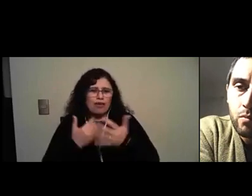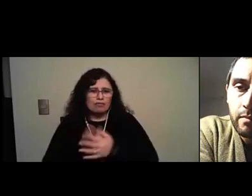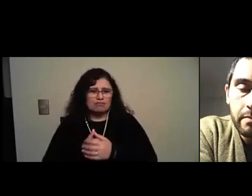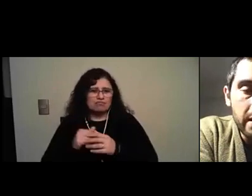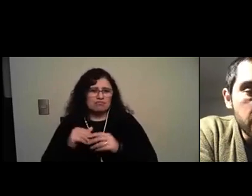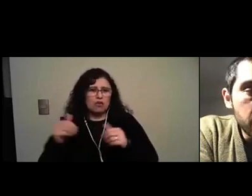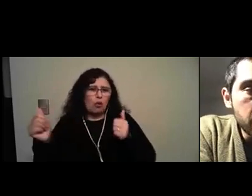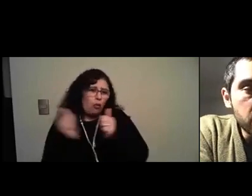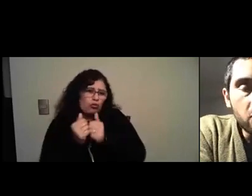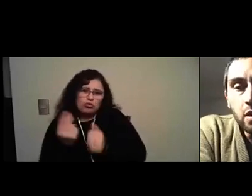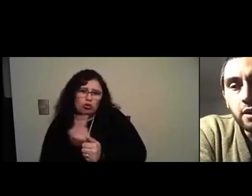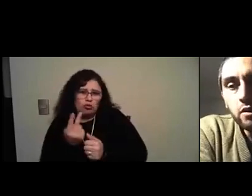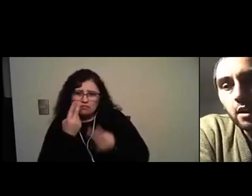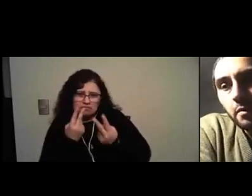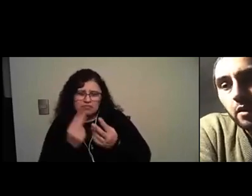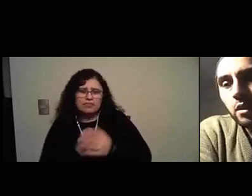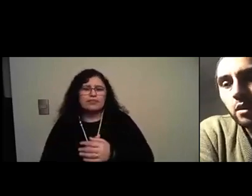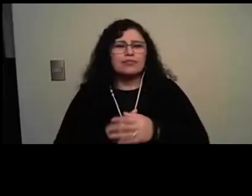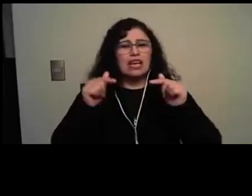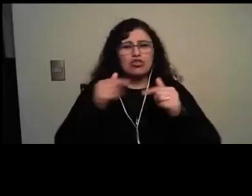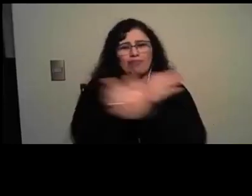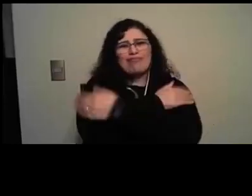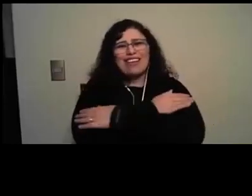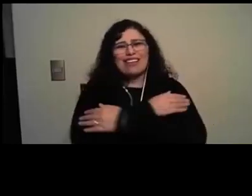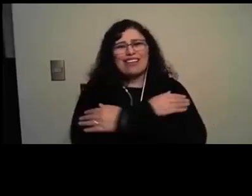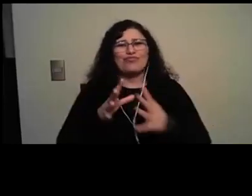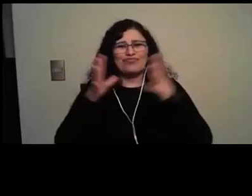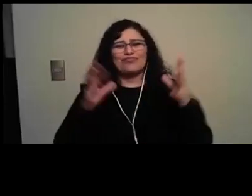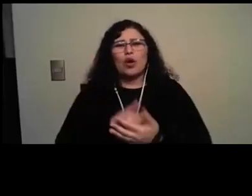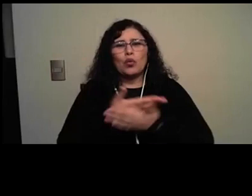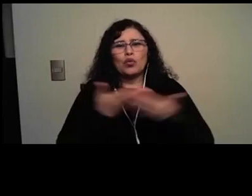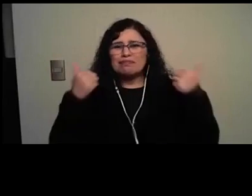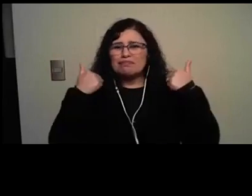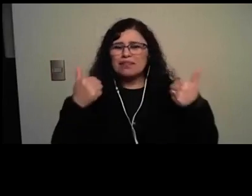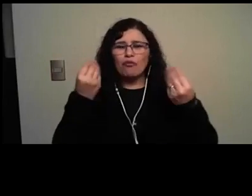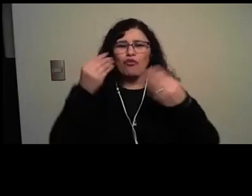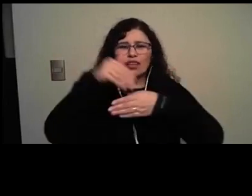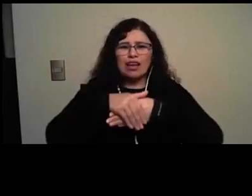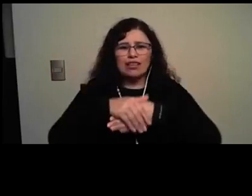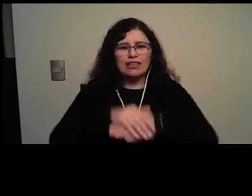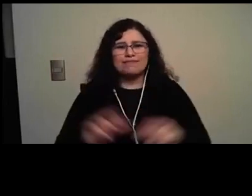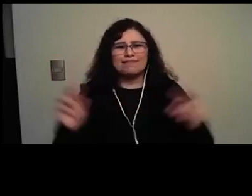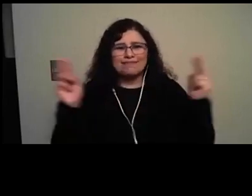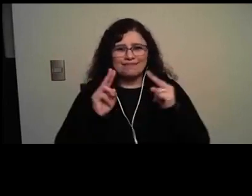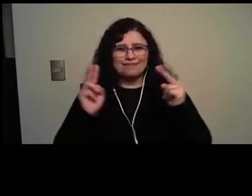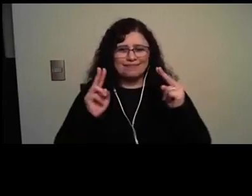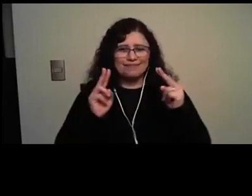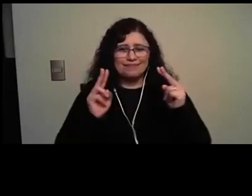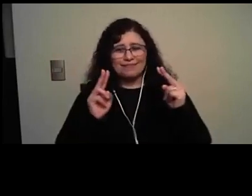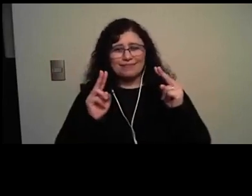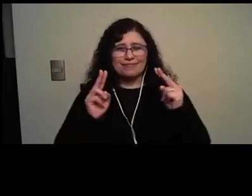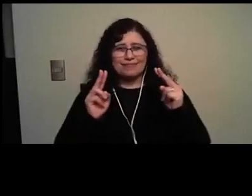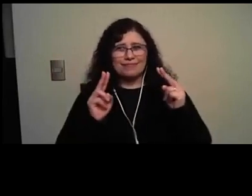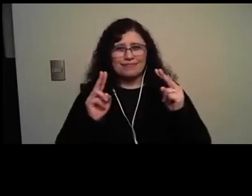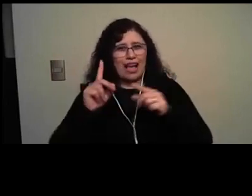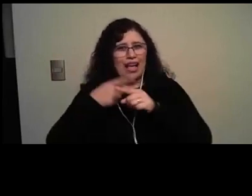gracias. Eso, un abrazo grande para ustedes, que tengan una buena tarde, ¿ya? Y nos vemos a distancia la